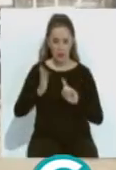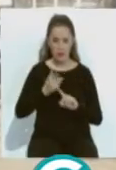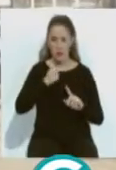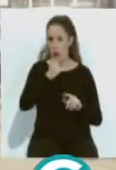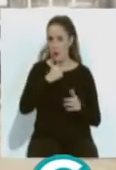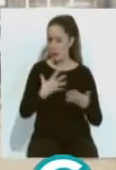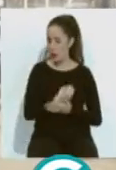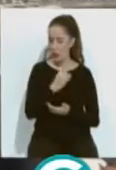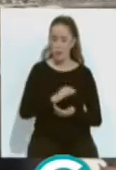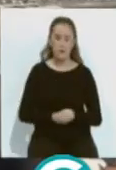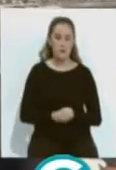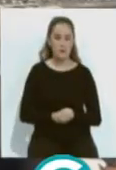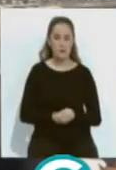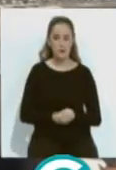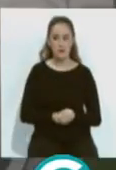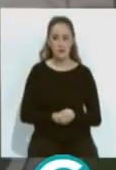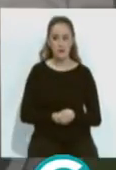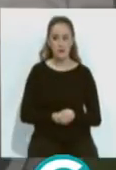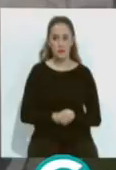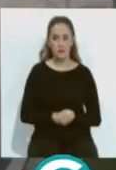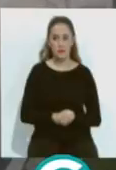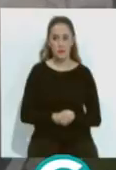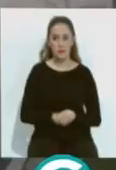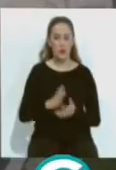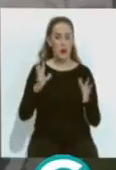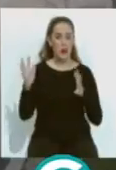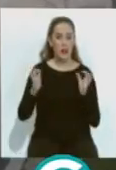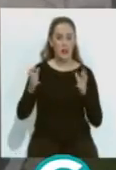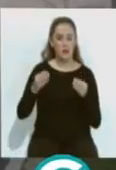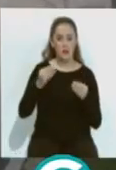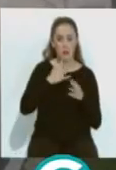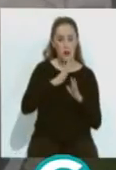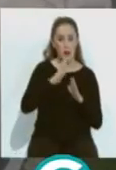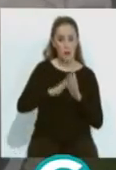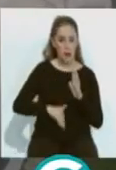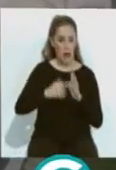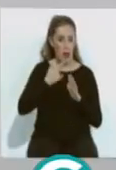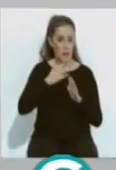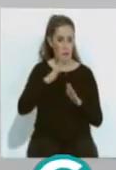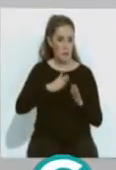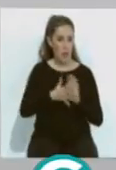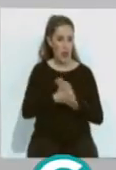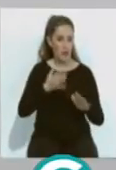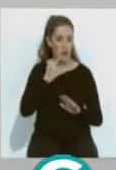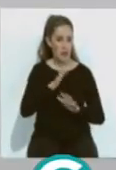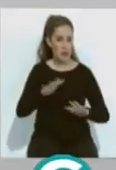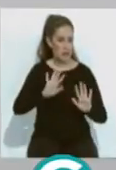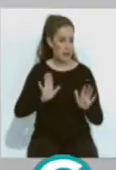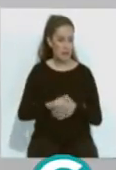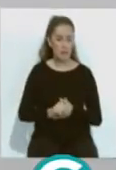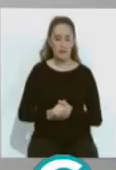aguanto todo muy bien, no hay problema. Y se coge mucha nieve, pero tampoco baja un poco la velocidad, limita la velocidad y no,